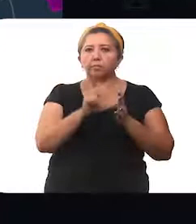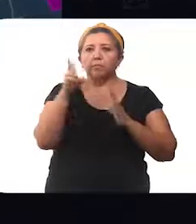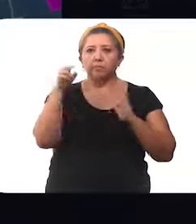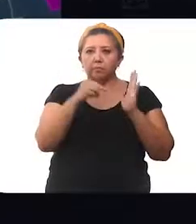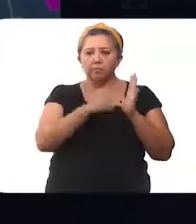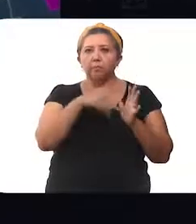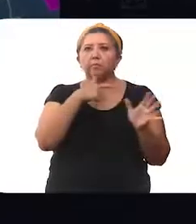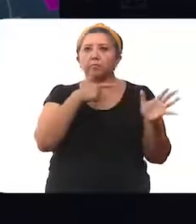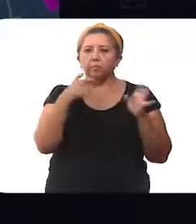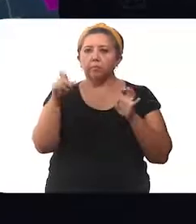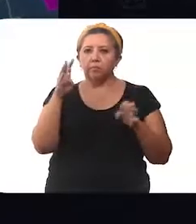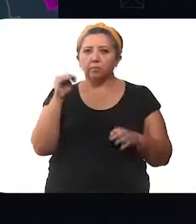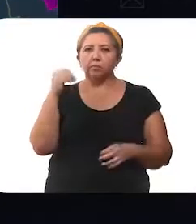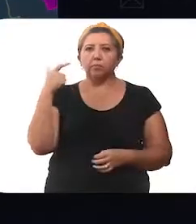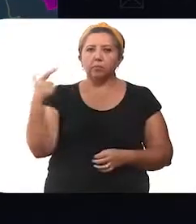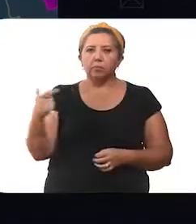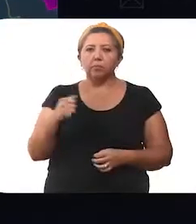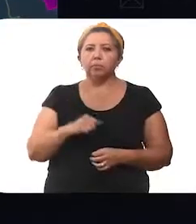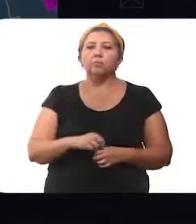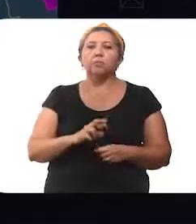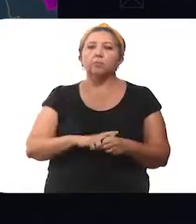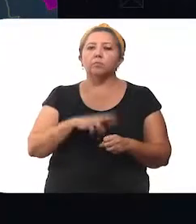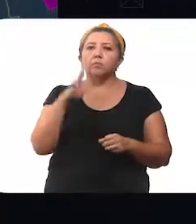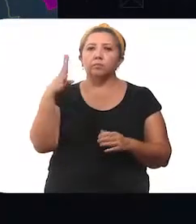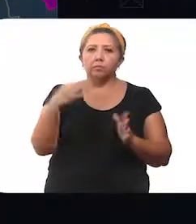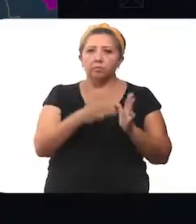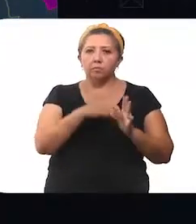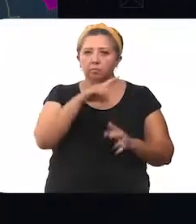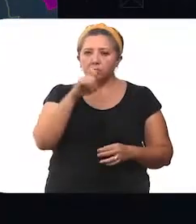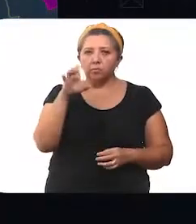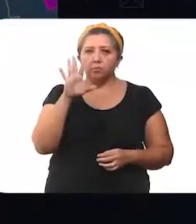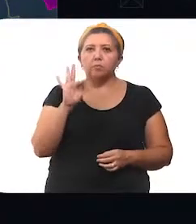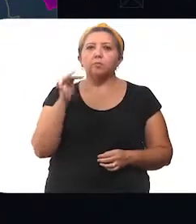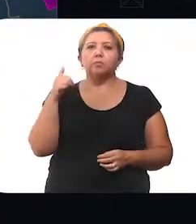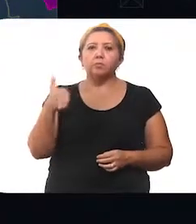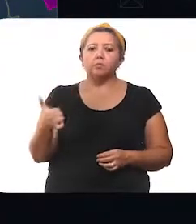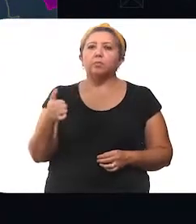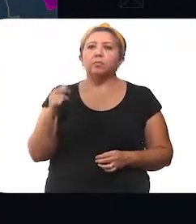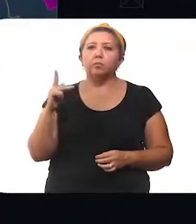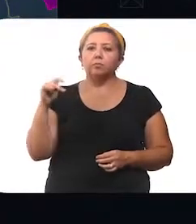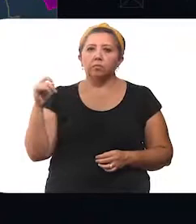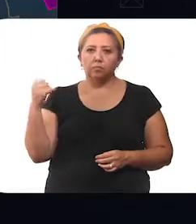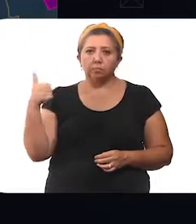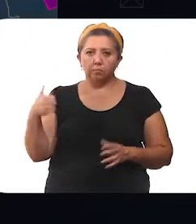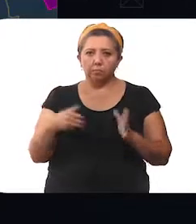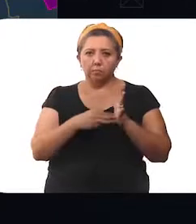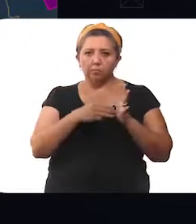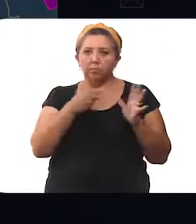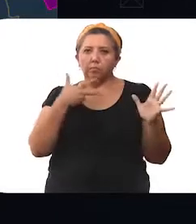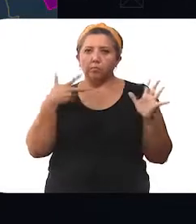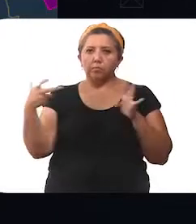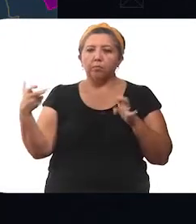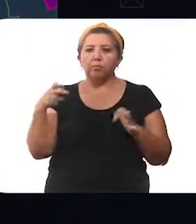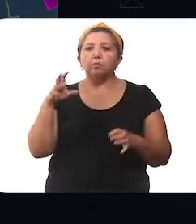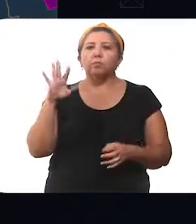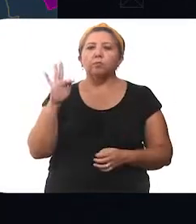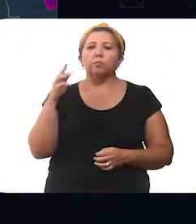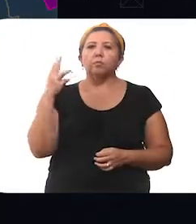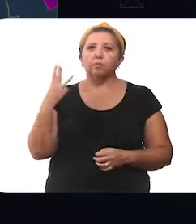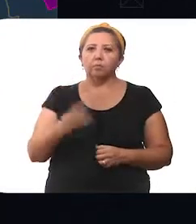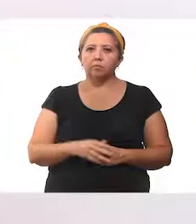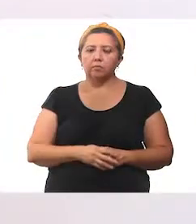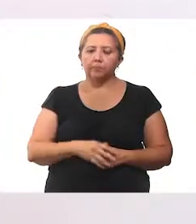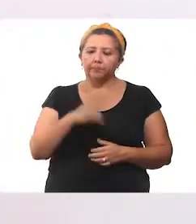centro 2.797, en la zona sur 4.146 y en la zona poniente